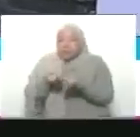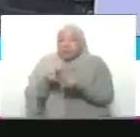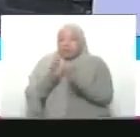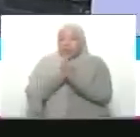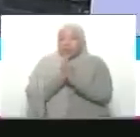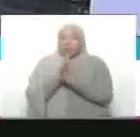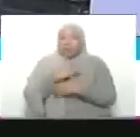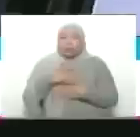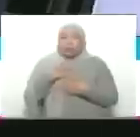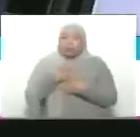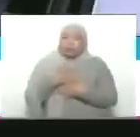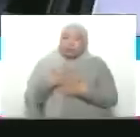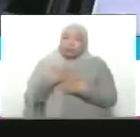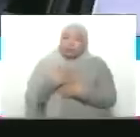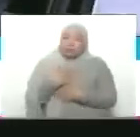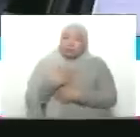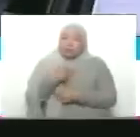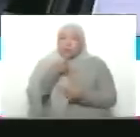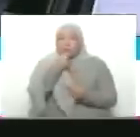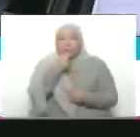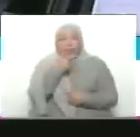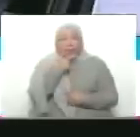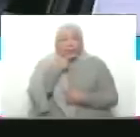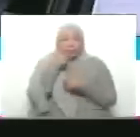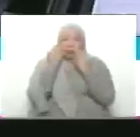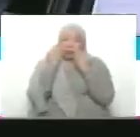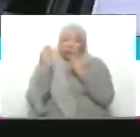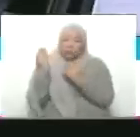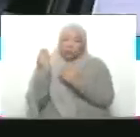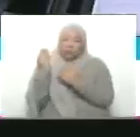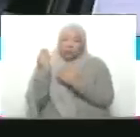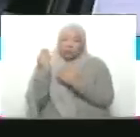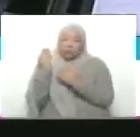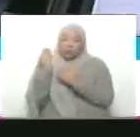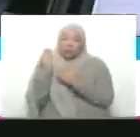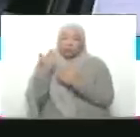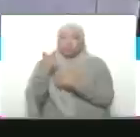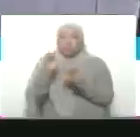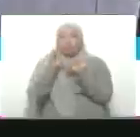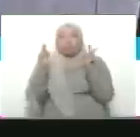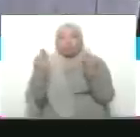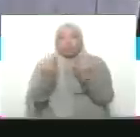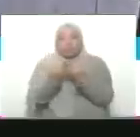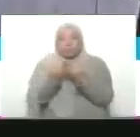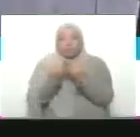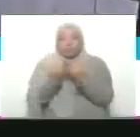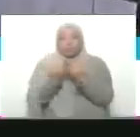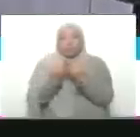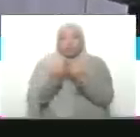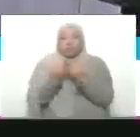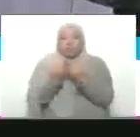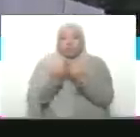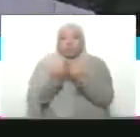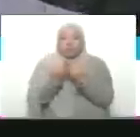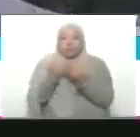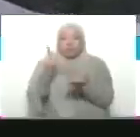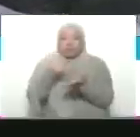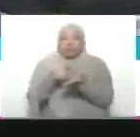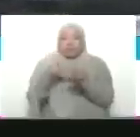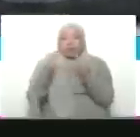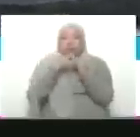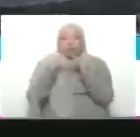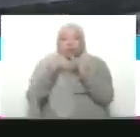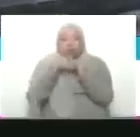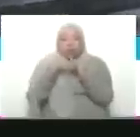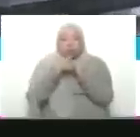todos bien mi comante presidente bueno que usted sepa que la familia de jica es habitante del